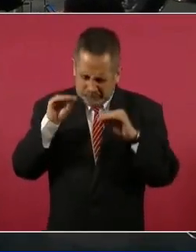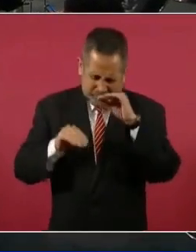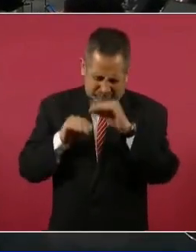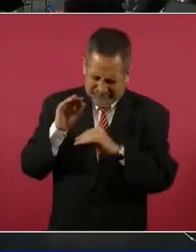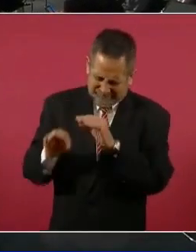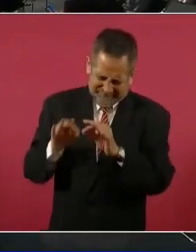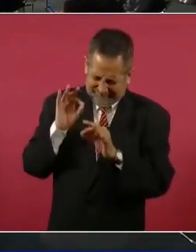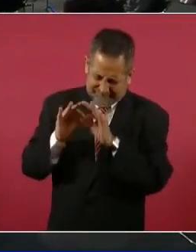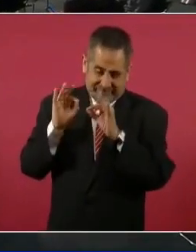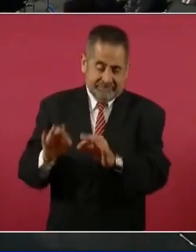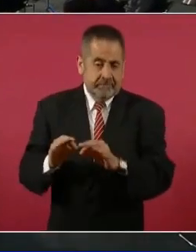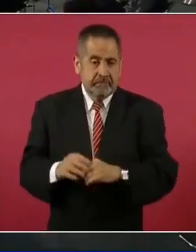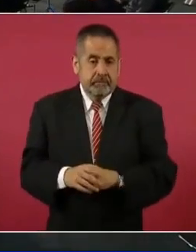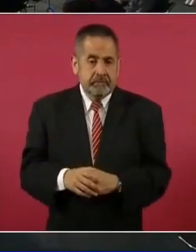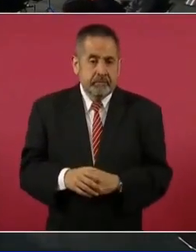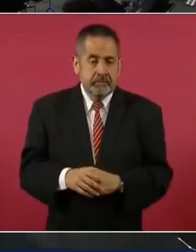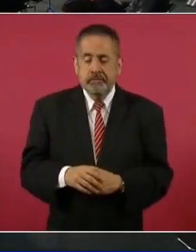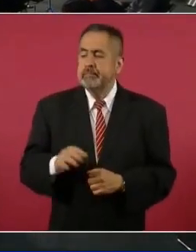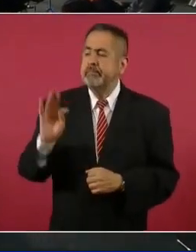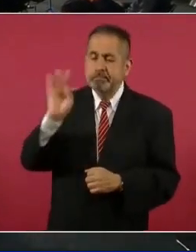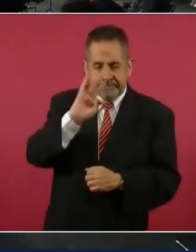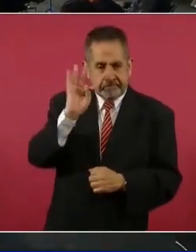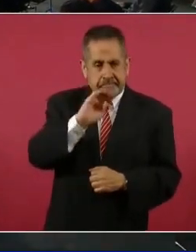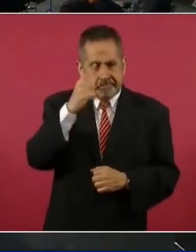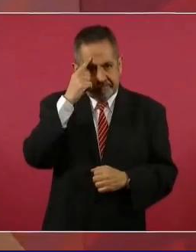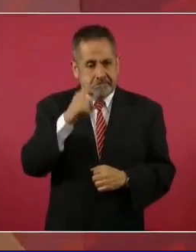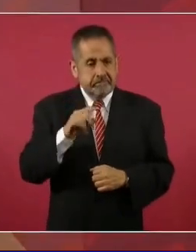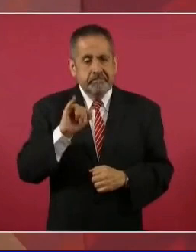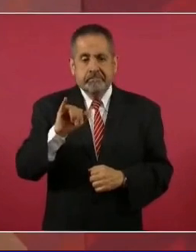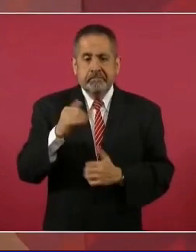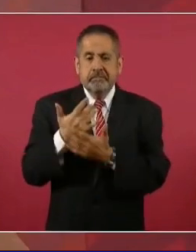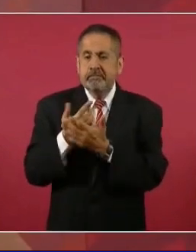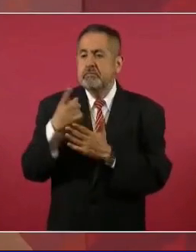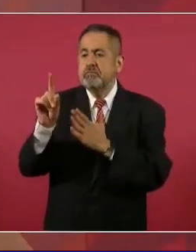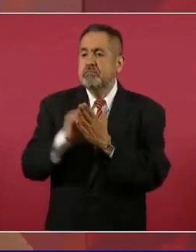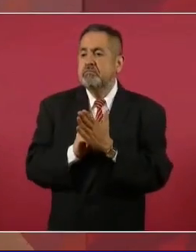Sí, nos esperamos un mes, no detenemos a nadie.